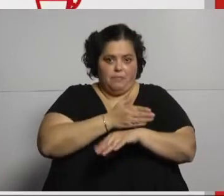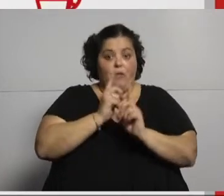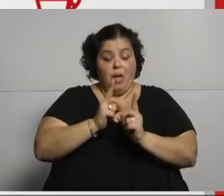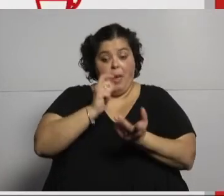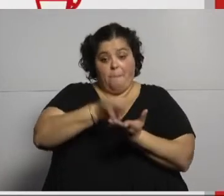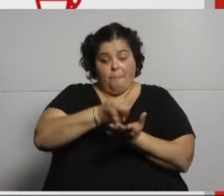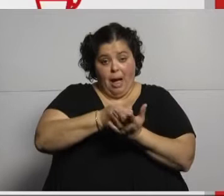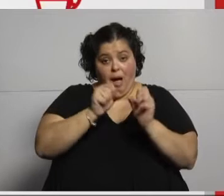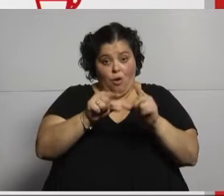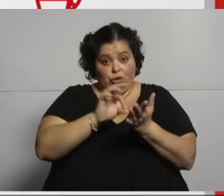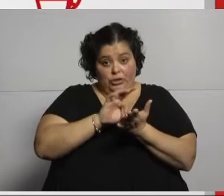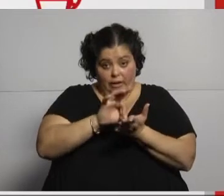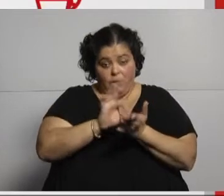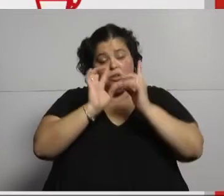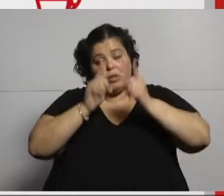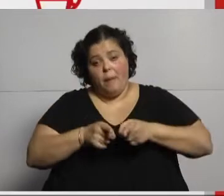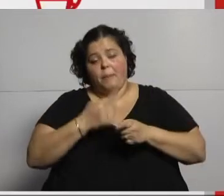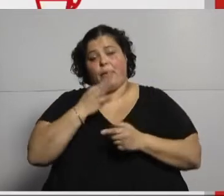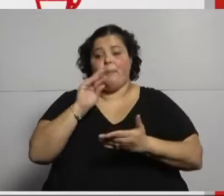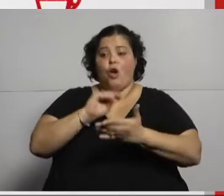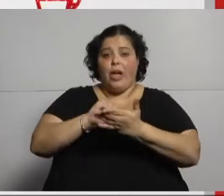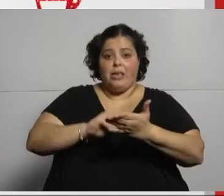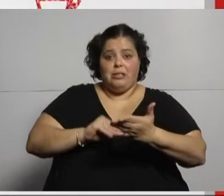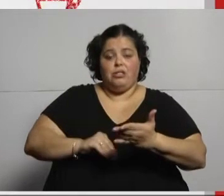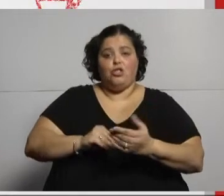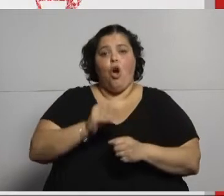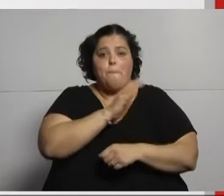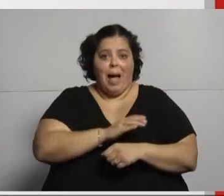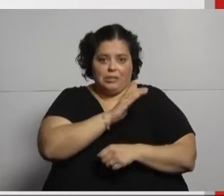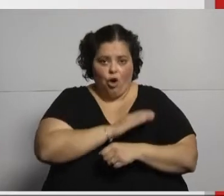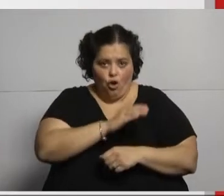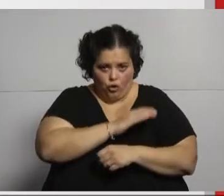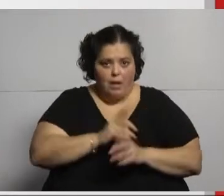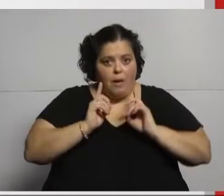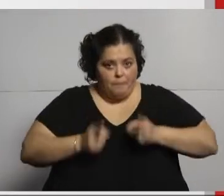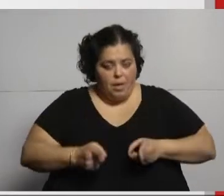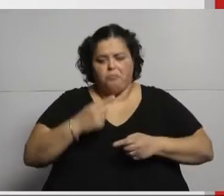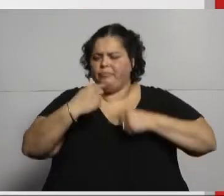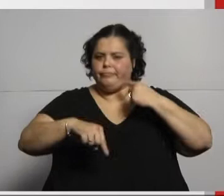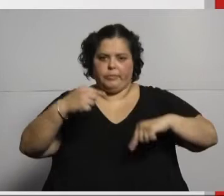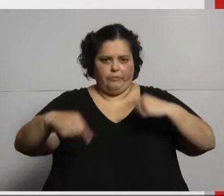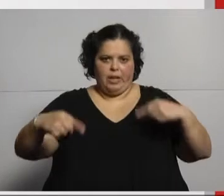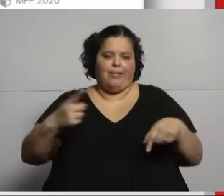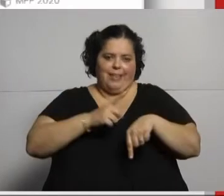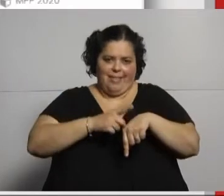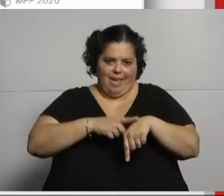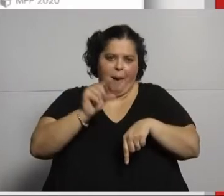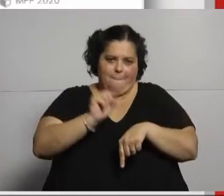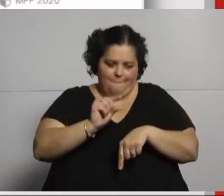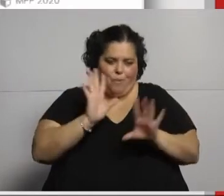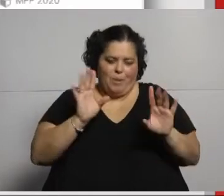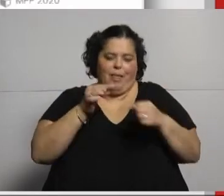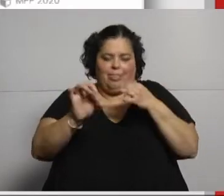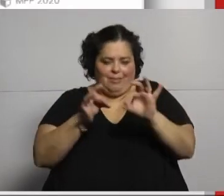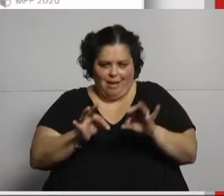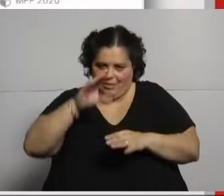estos servicios, el registro de mascotas. Bueno, son algunos de los que voy mencionando. Debido al tiempo, obviamente, no vale la pena detenernos